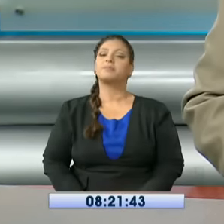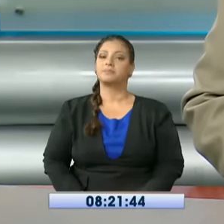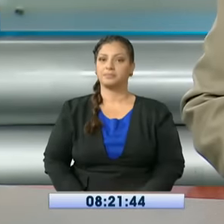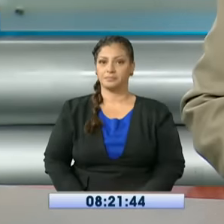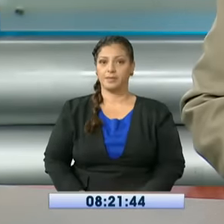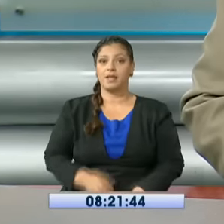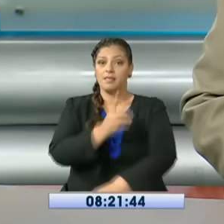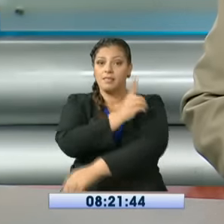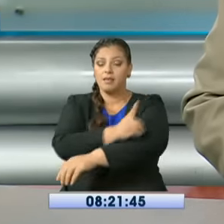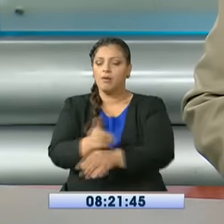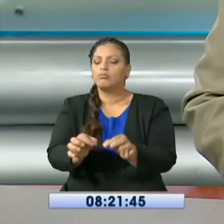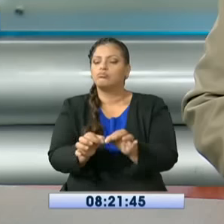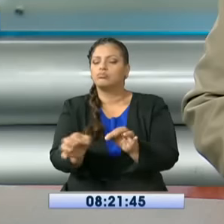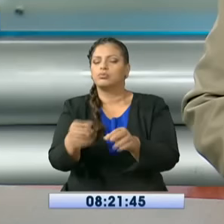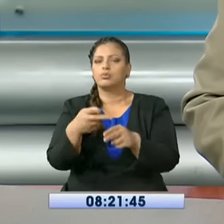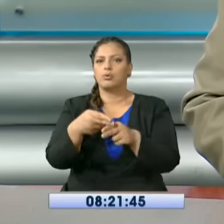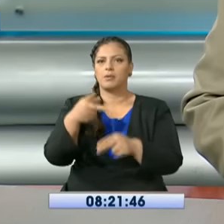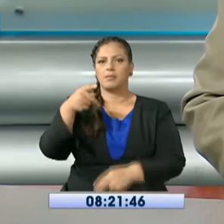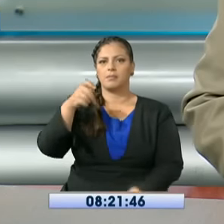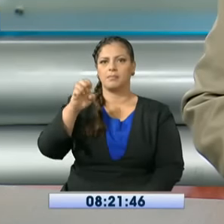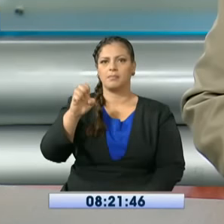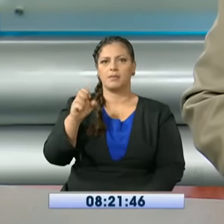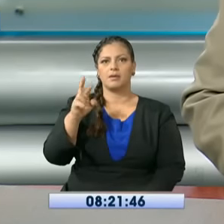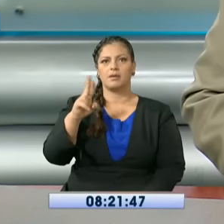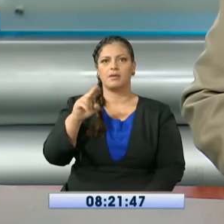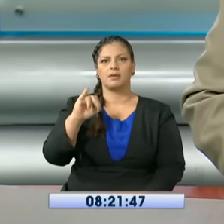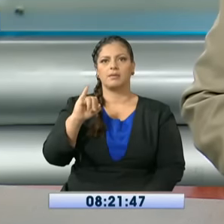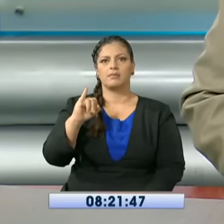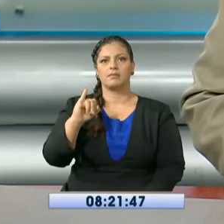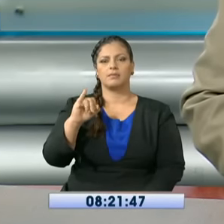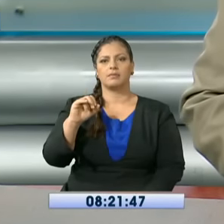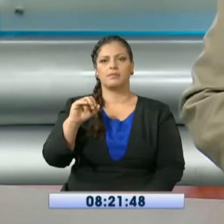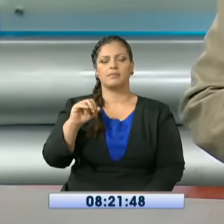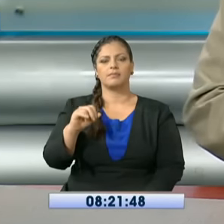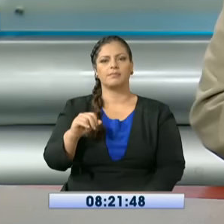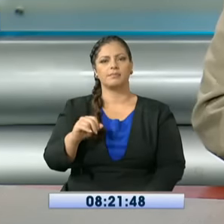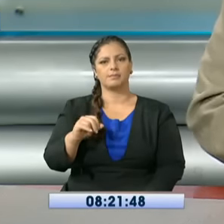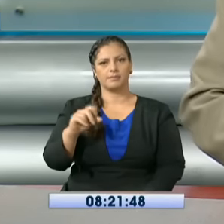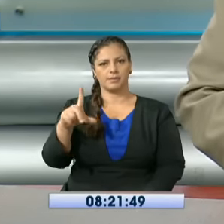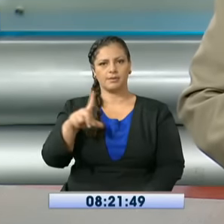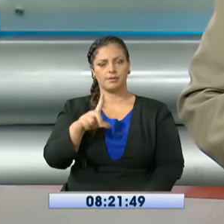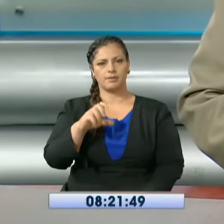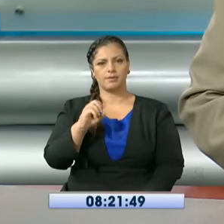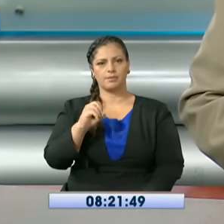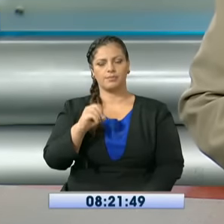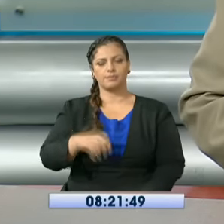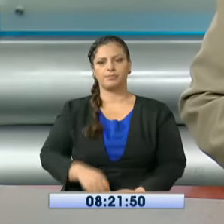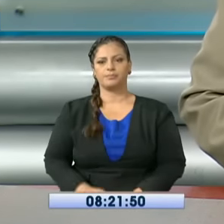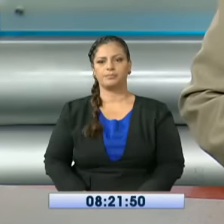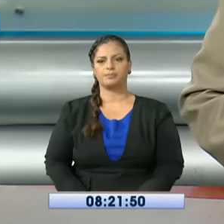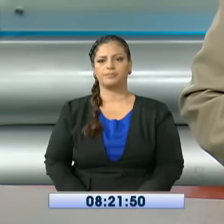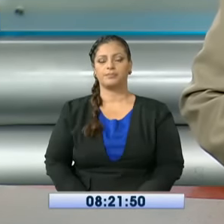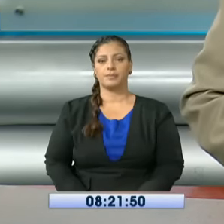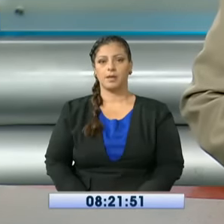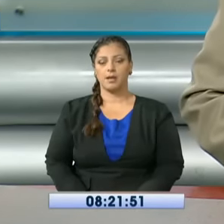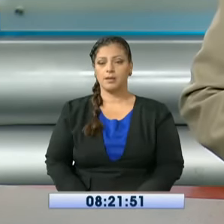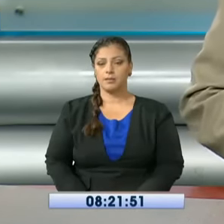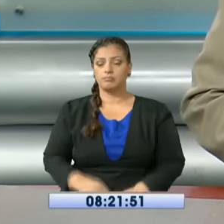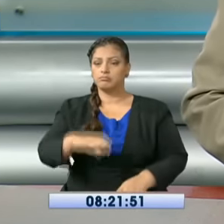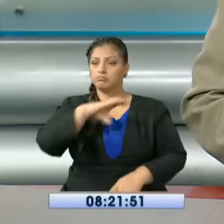el cantón Daule, provincia del cantón Novol, provincia del Guayas. Entre las evidencias